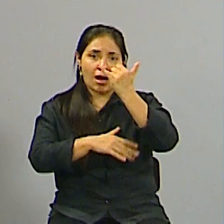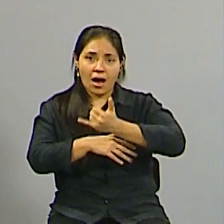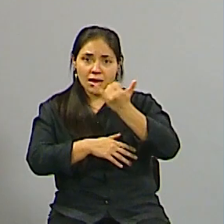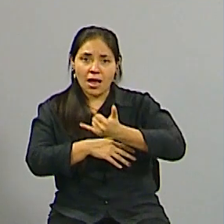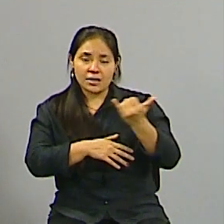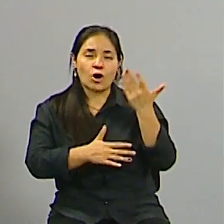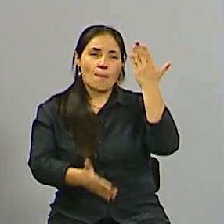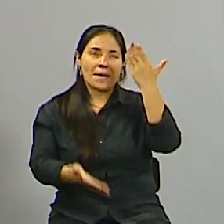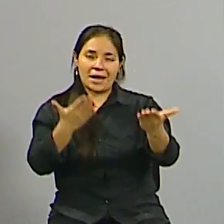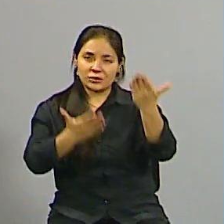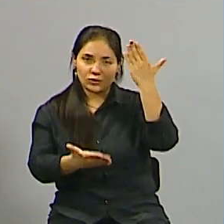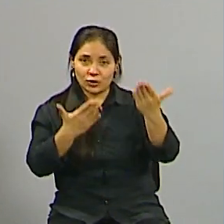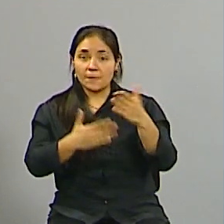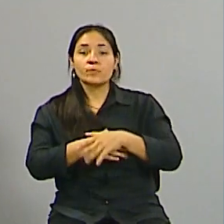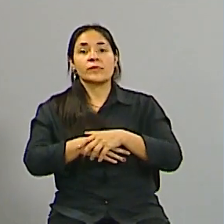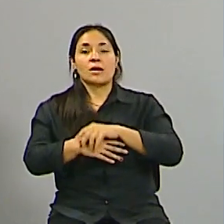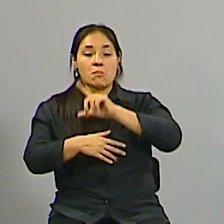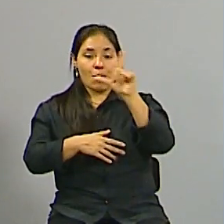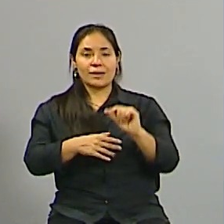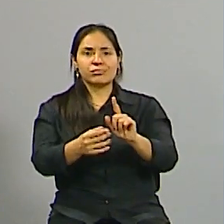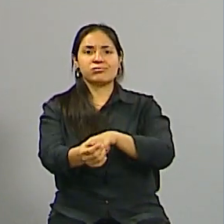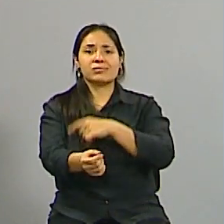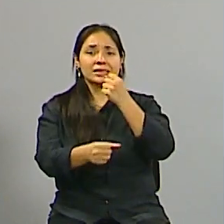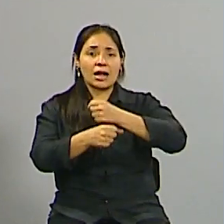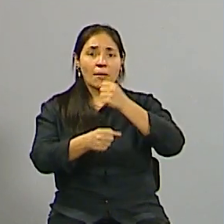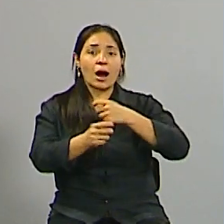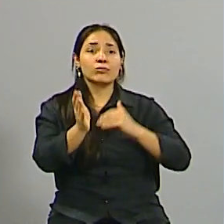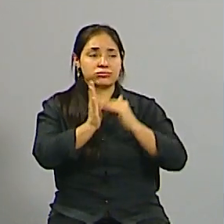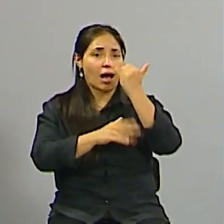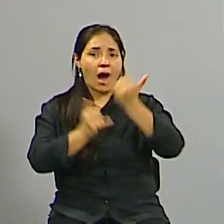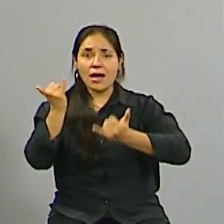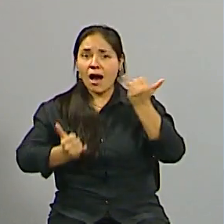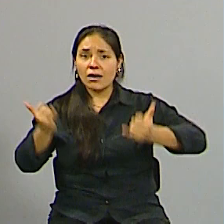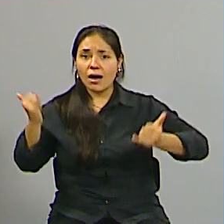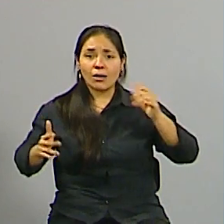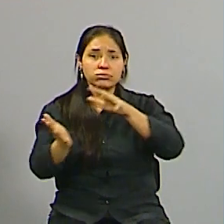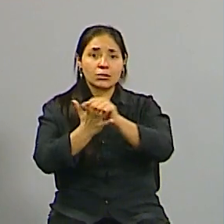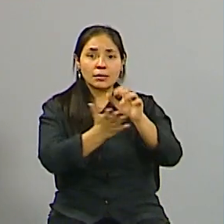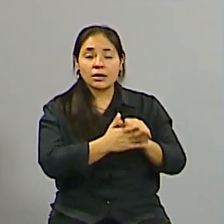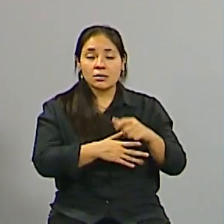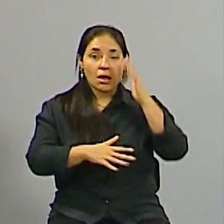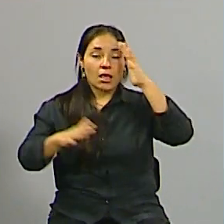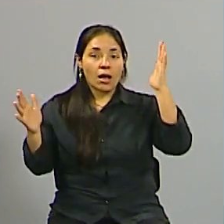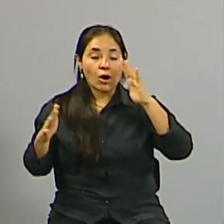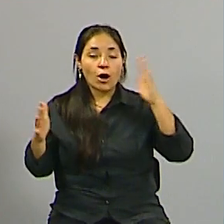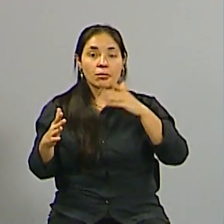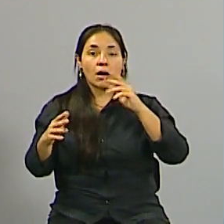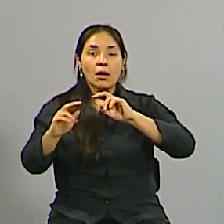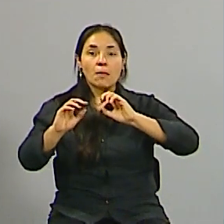comparativamente hablando. En un país con una tradición de tasa de empleo muy alta, aparece un índice de